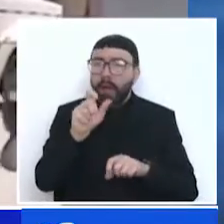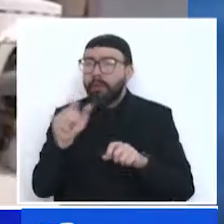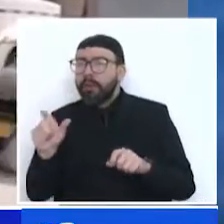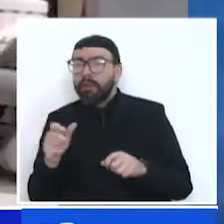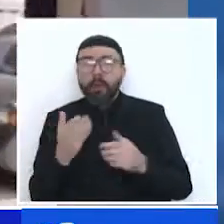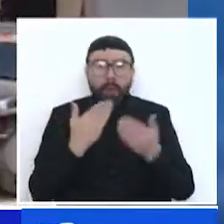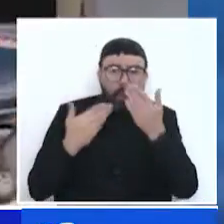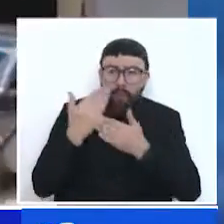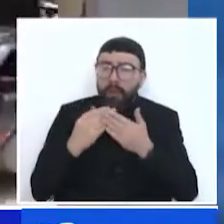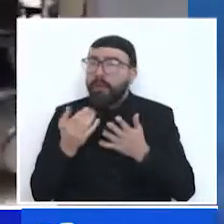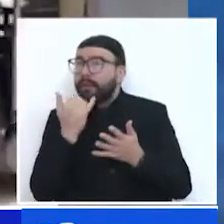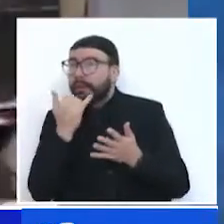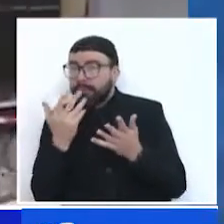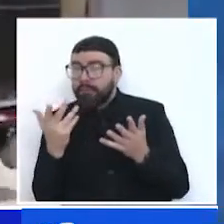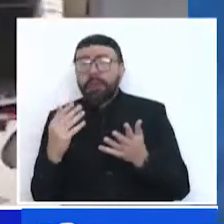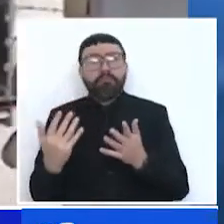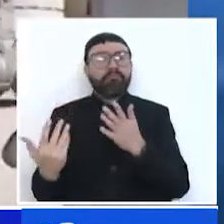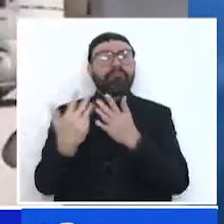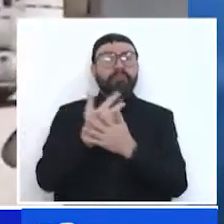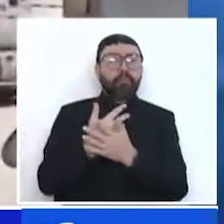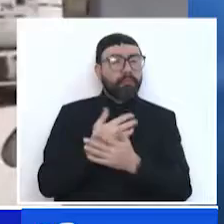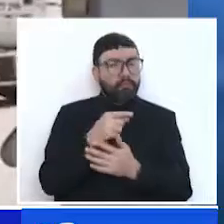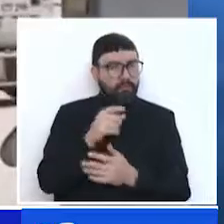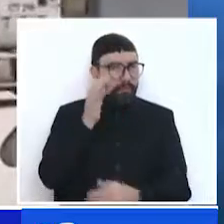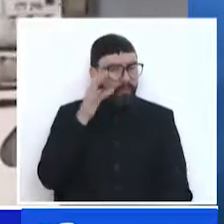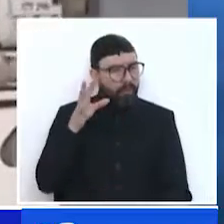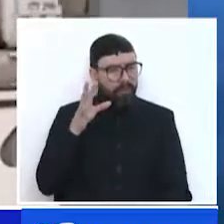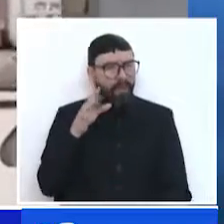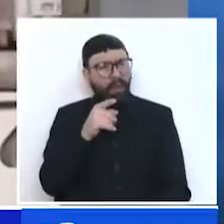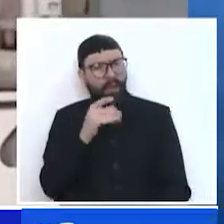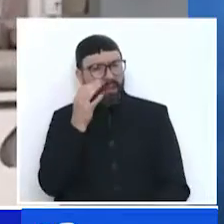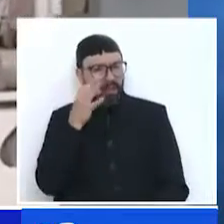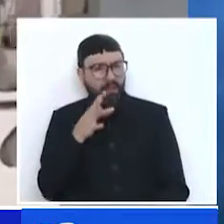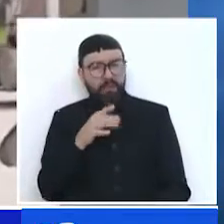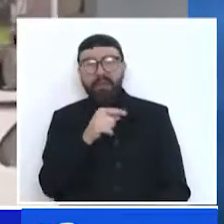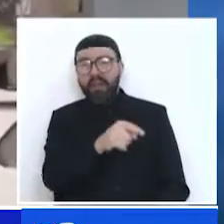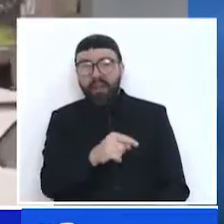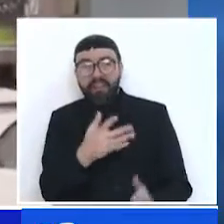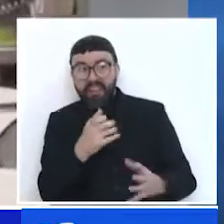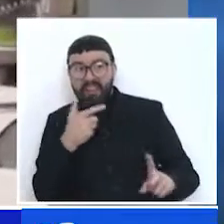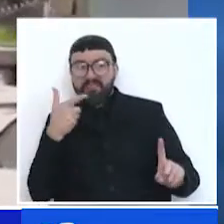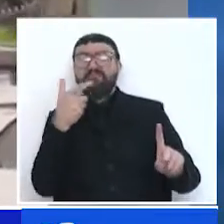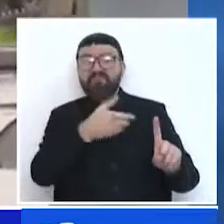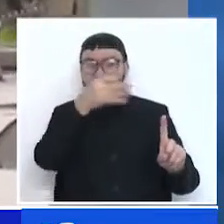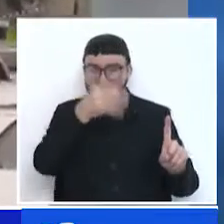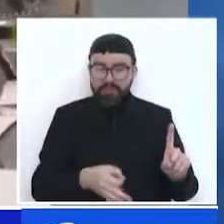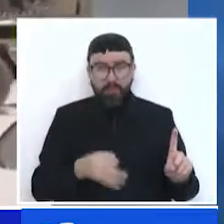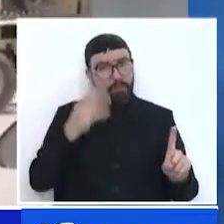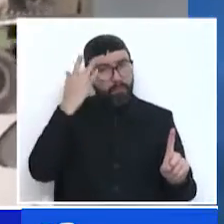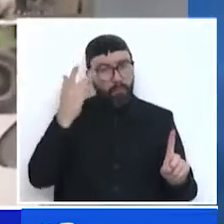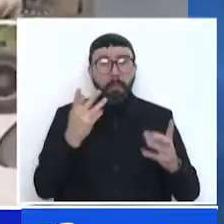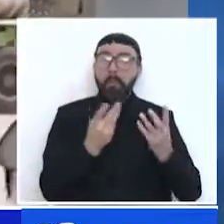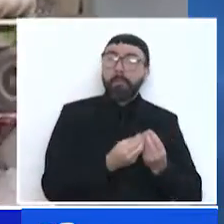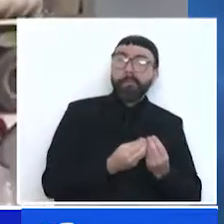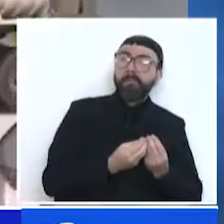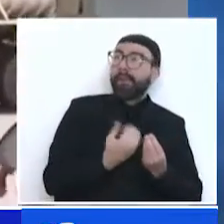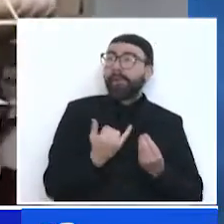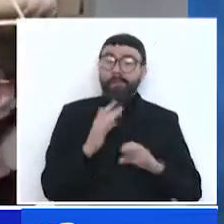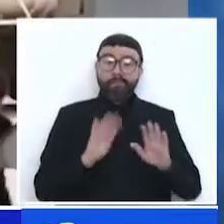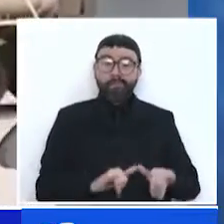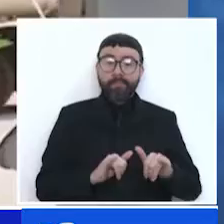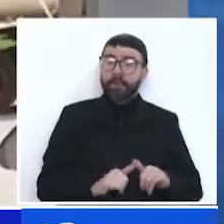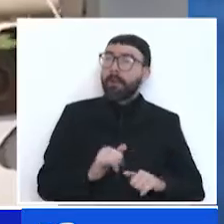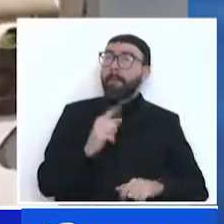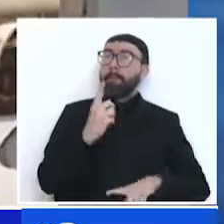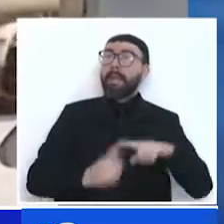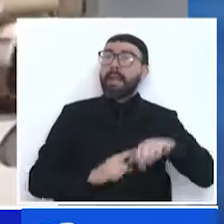personas allí presentes. Inicialmente la hipótesis señalaba que se trataba de un caso de sicariato, ya que el grupo de mariachis llevaba en el sitio alrededor de